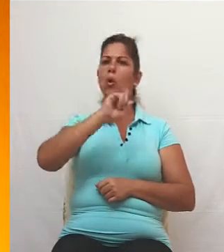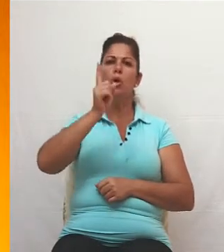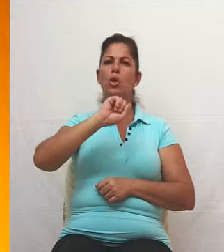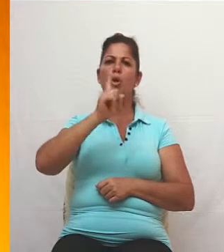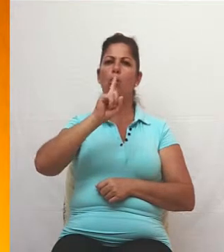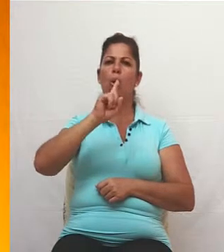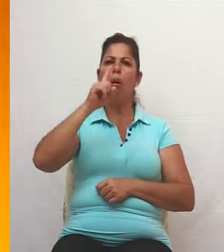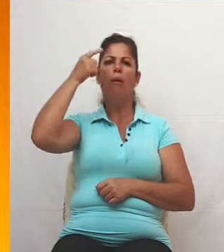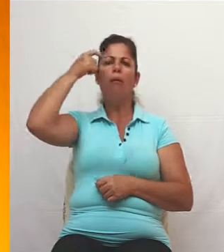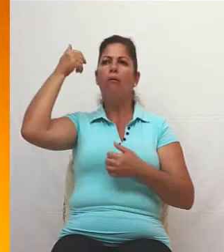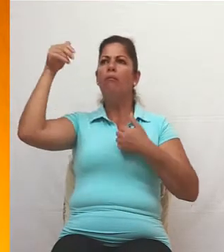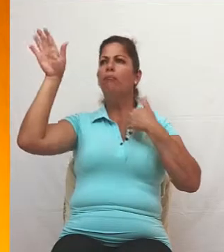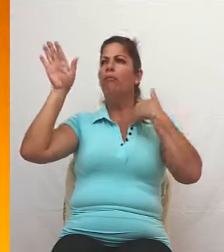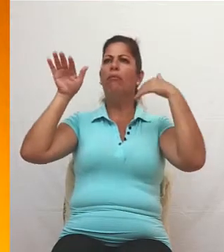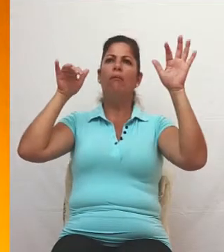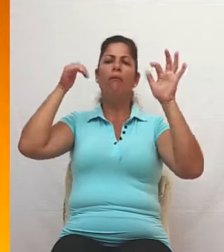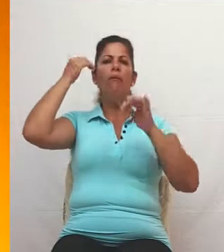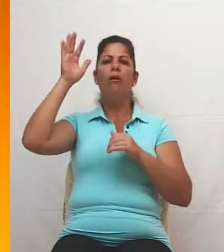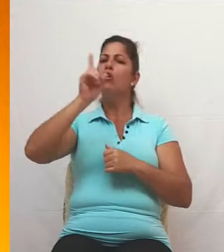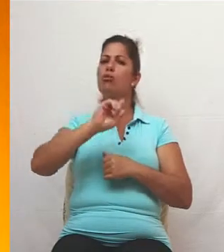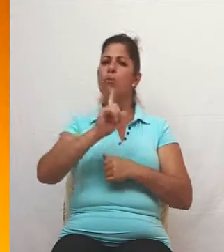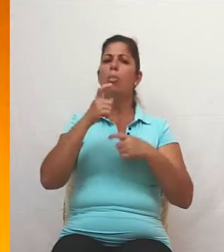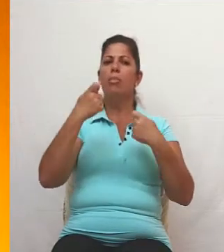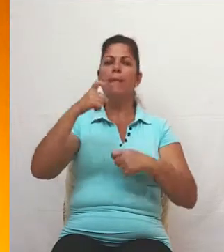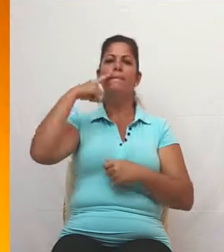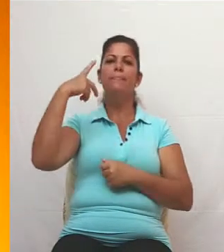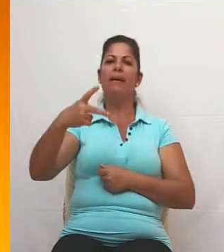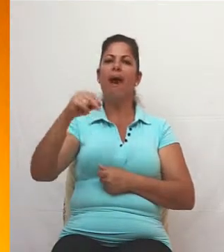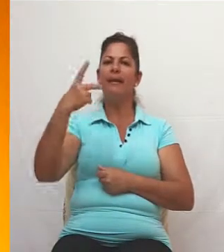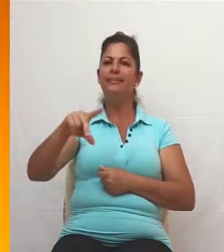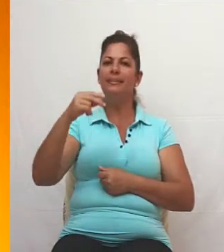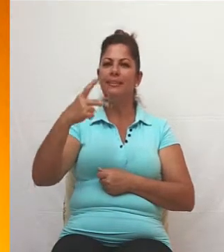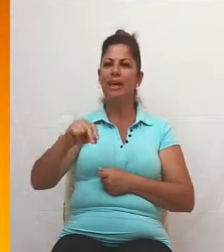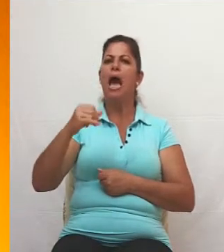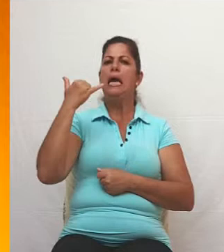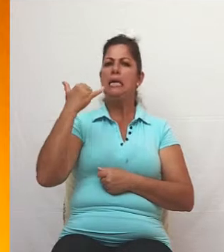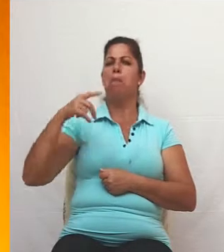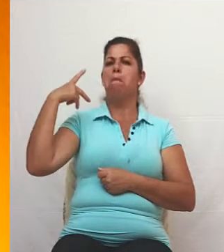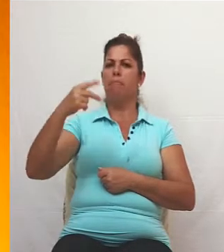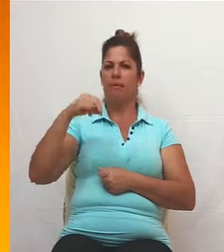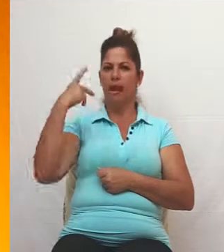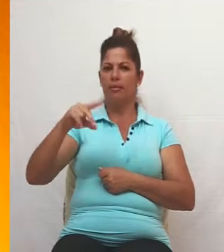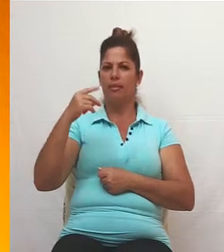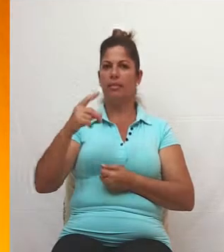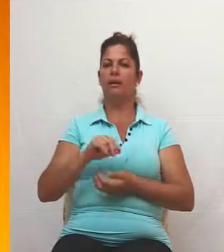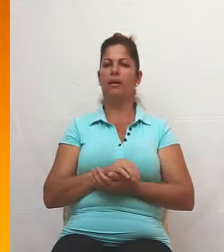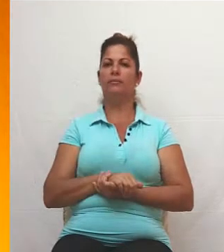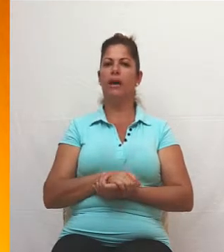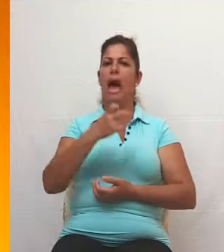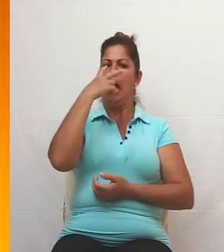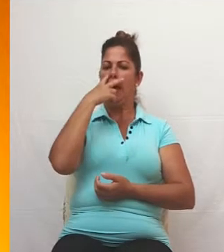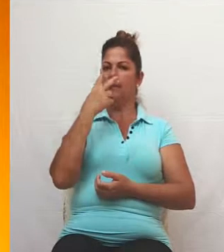por lo que no te distraigas de lo importante de la atención al presente y práctica práctica y